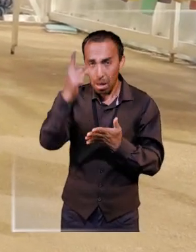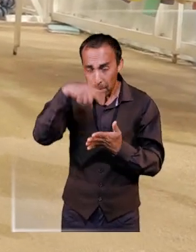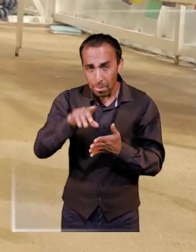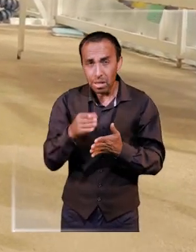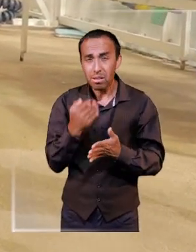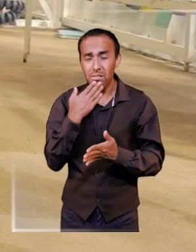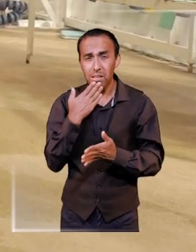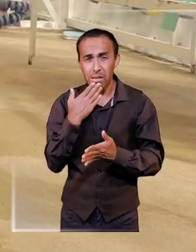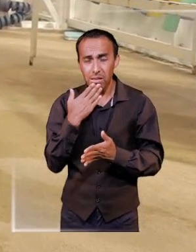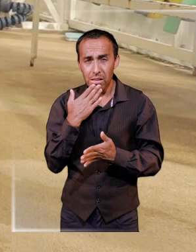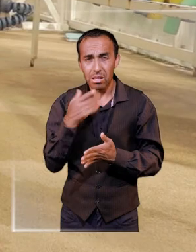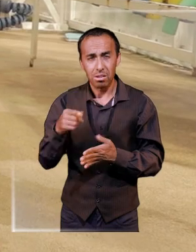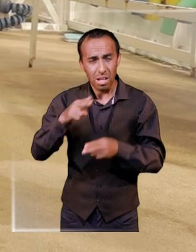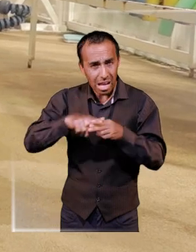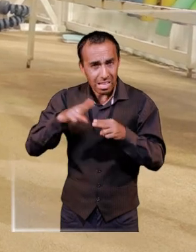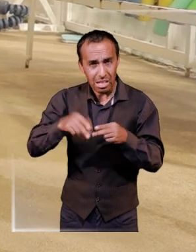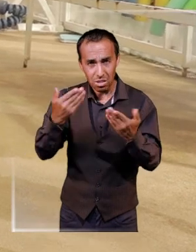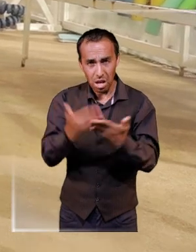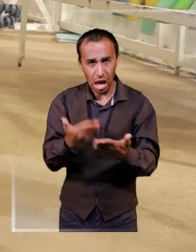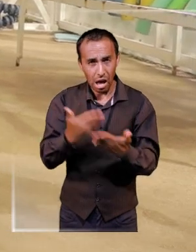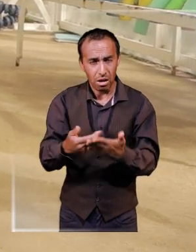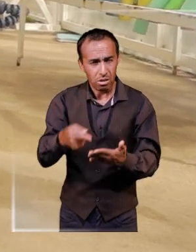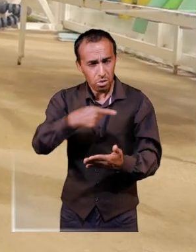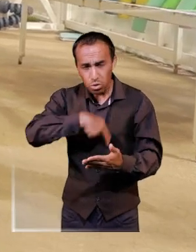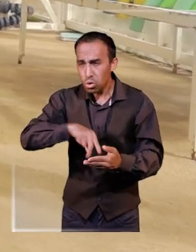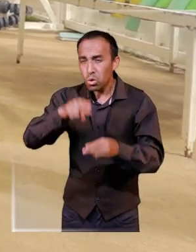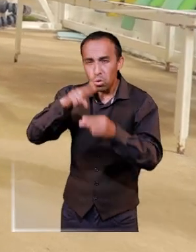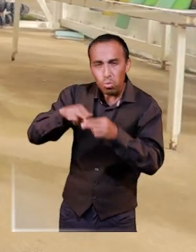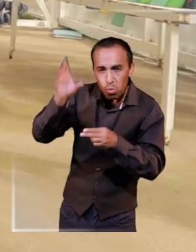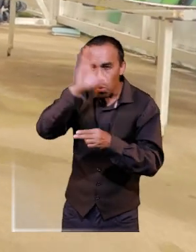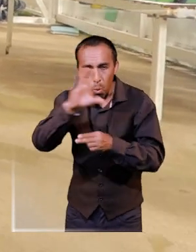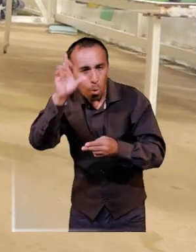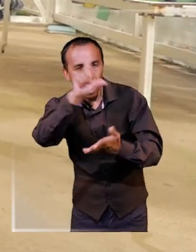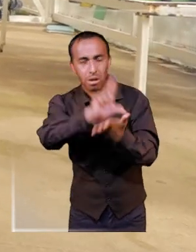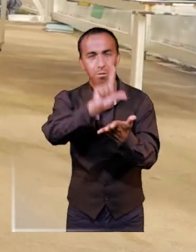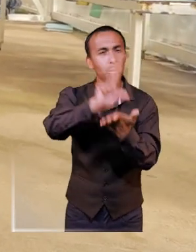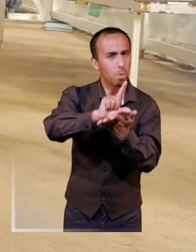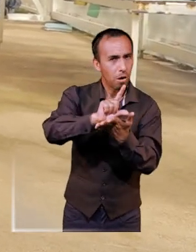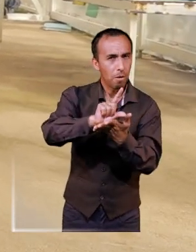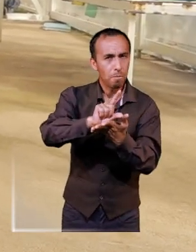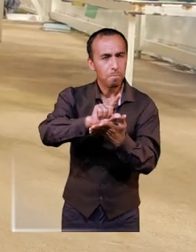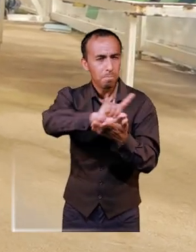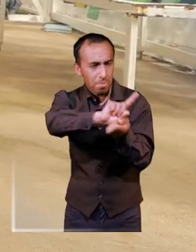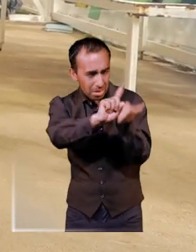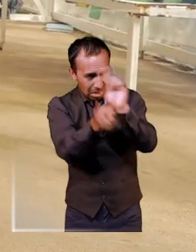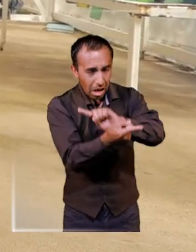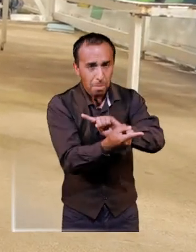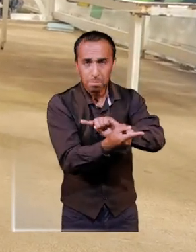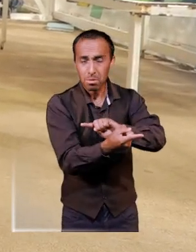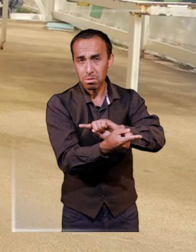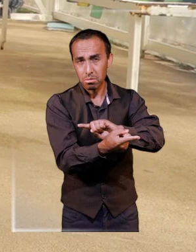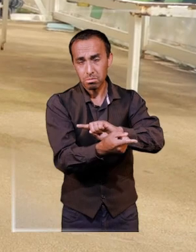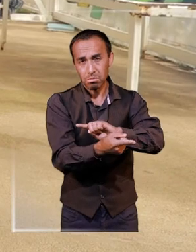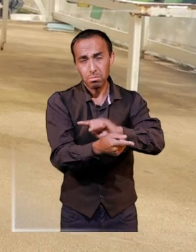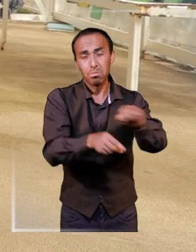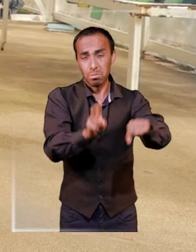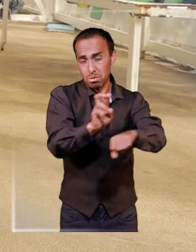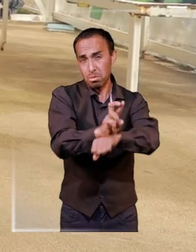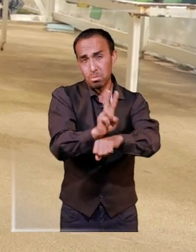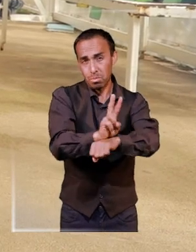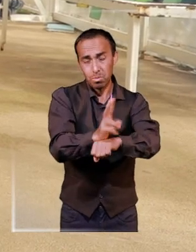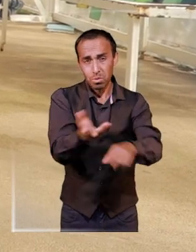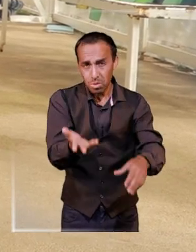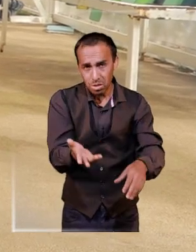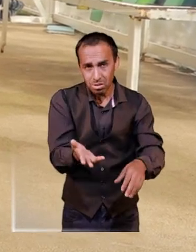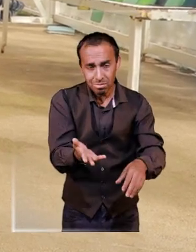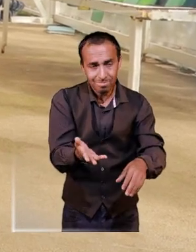Cooperación Educacional Aspaud. Pero además, ahí lo que estamos haciendo ahora es generar nosotros los espacios de adecuación, como